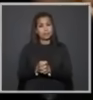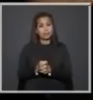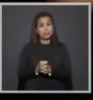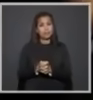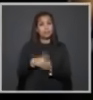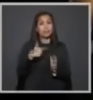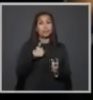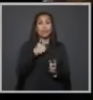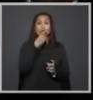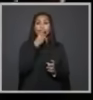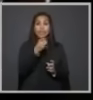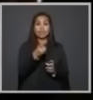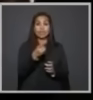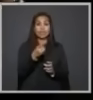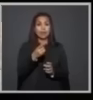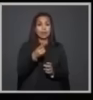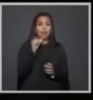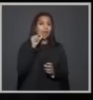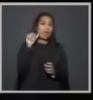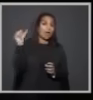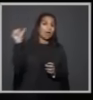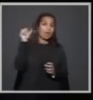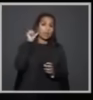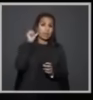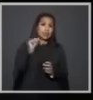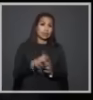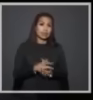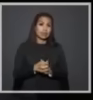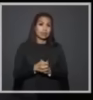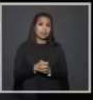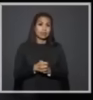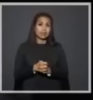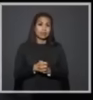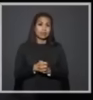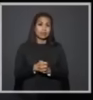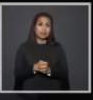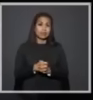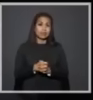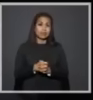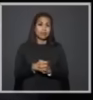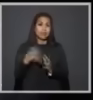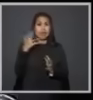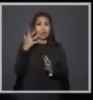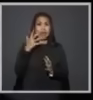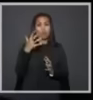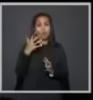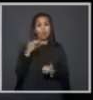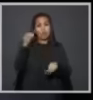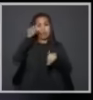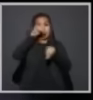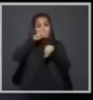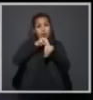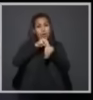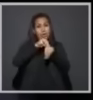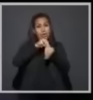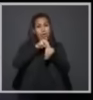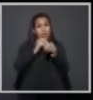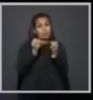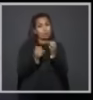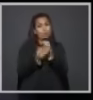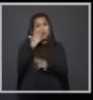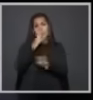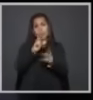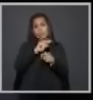Dije ayer, antier, de que vamos a sentar las bases del nuevo